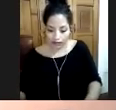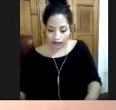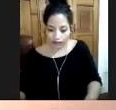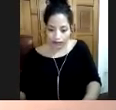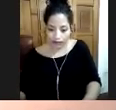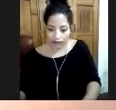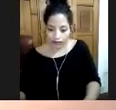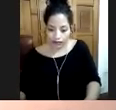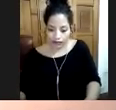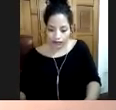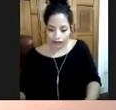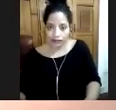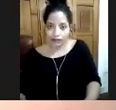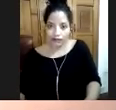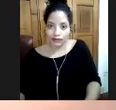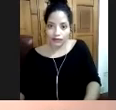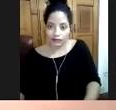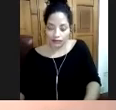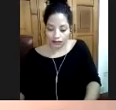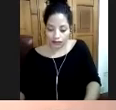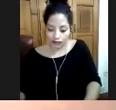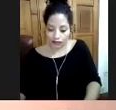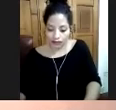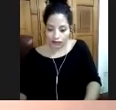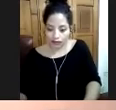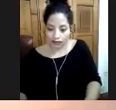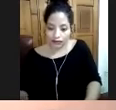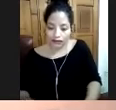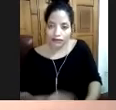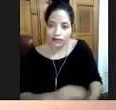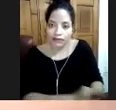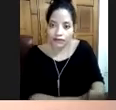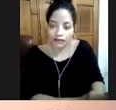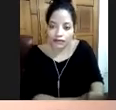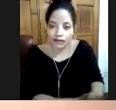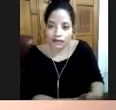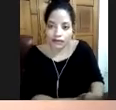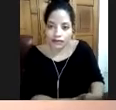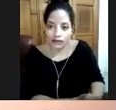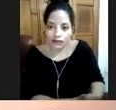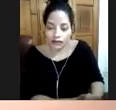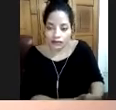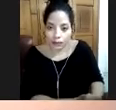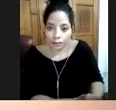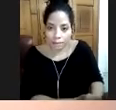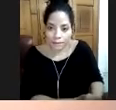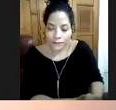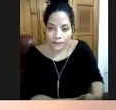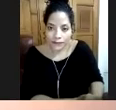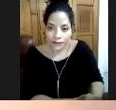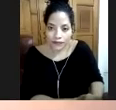adquirir internet o que no tuvieron una computadora, no tuvieron su dispositivo, están quedando por